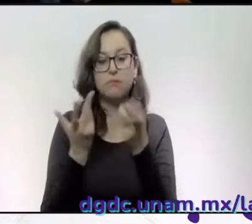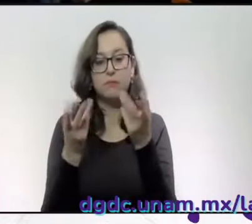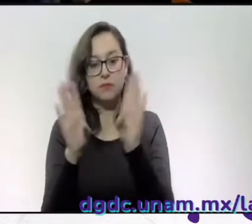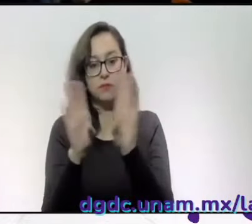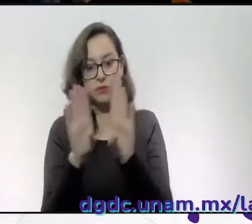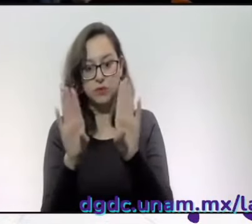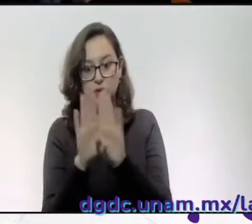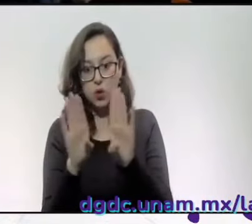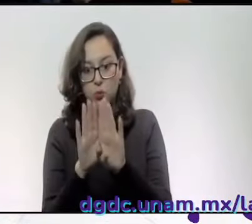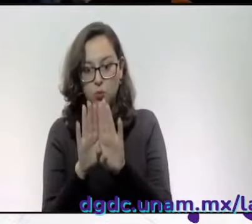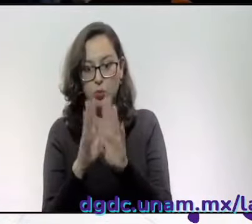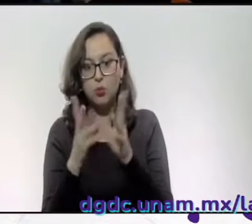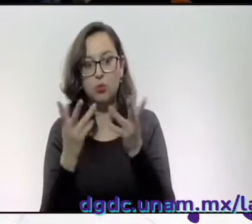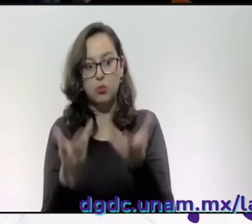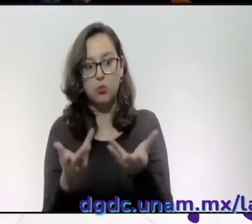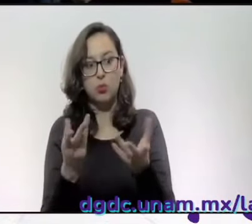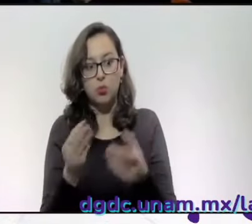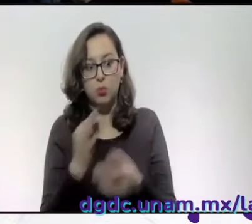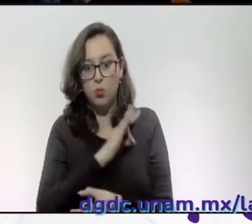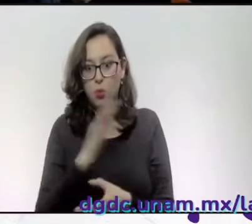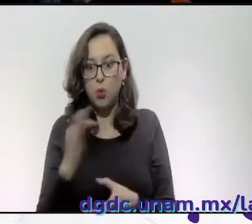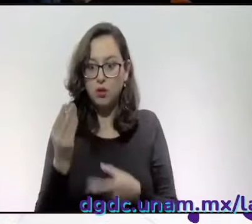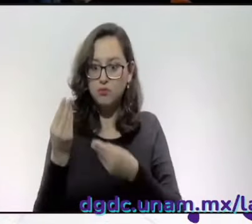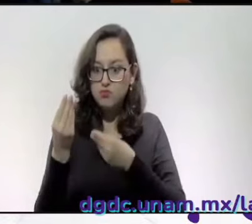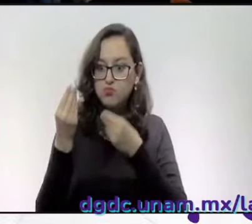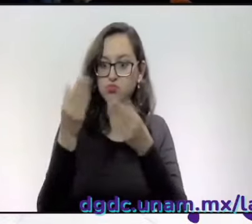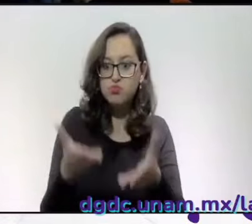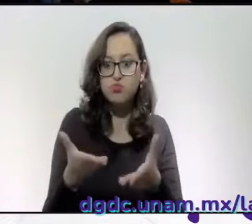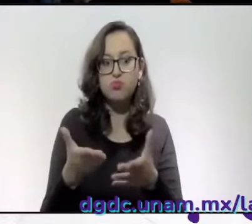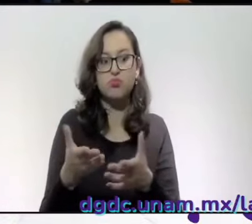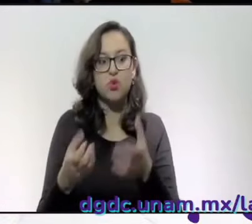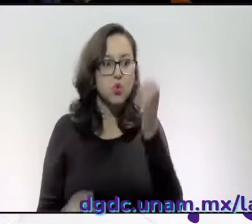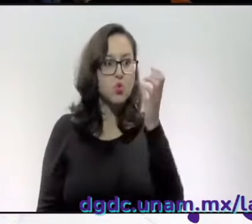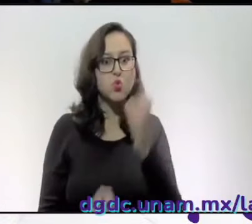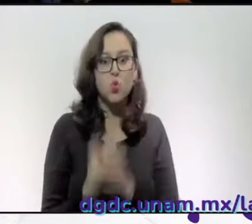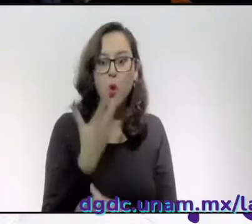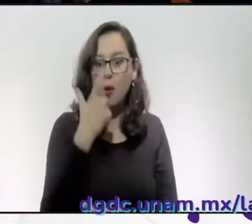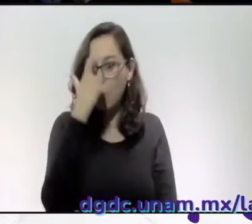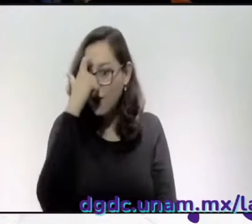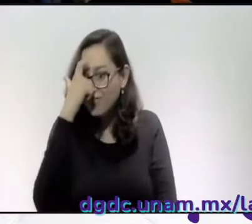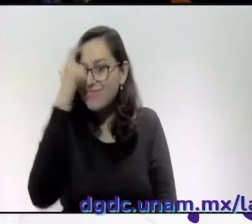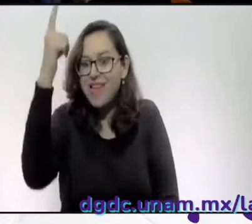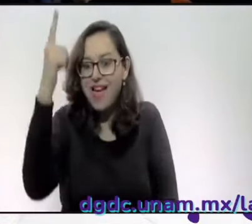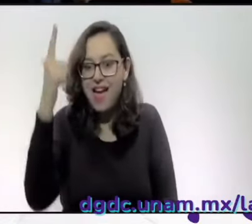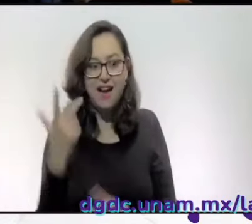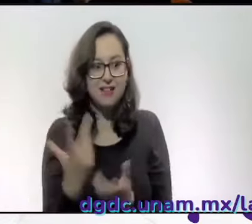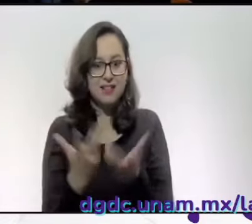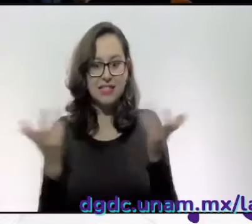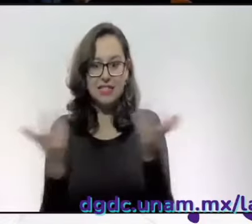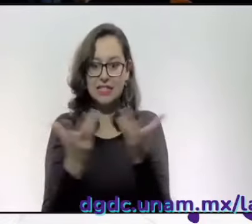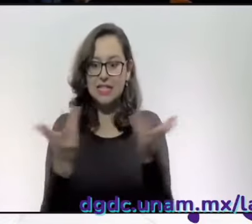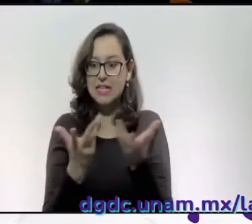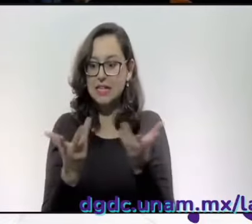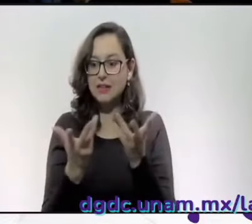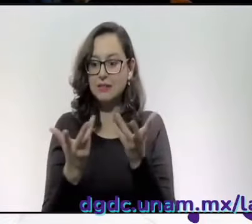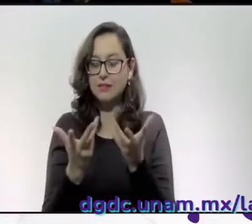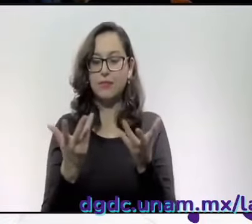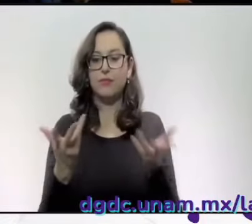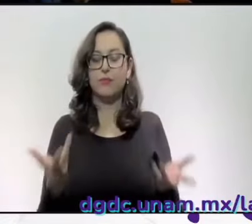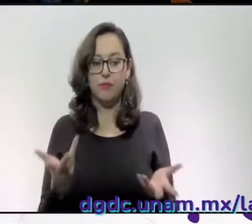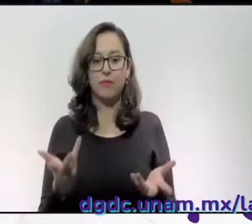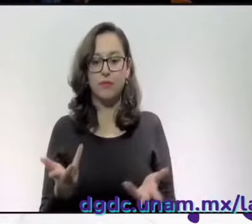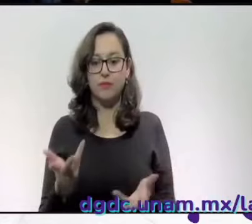que encuentre qué puede aportar de original, de novedoso, qué cosa puede hacer él que